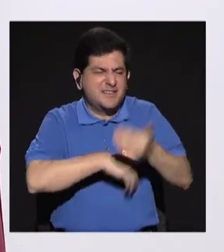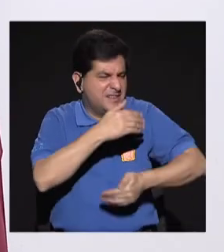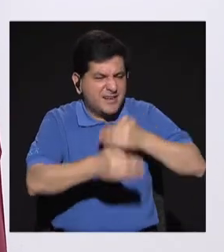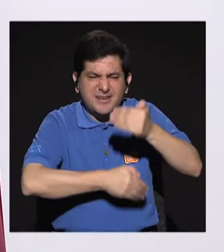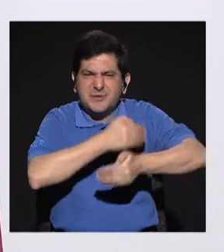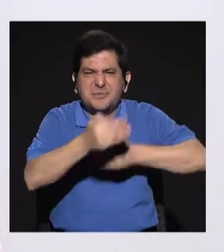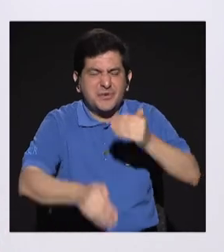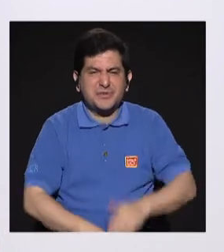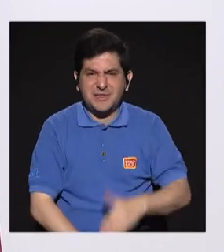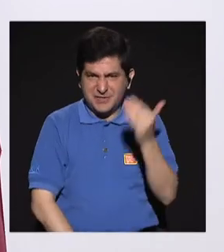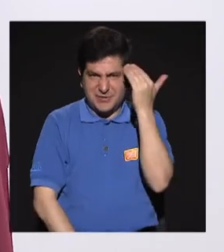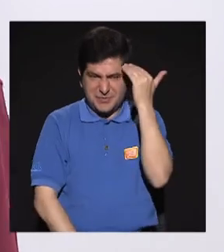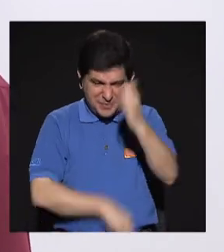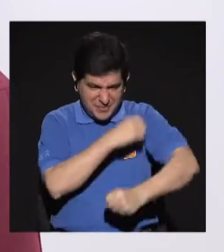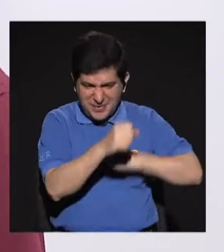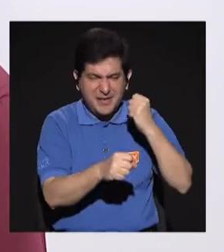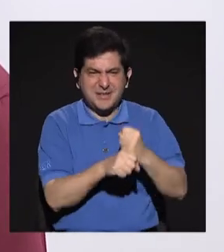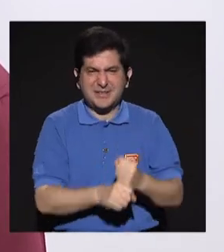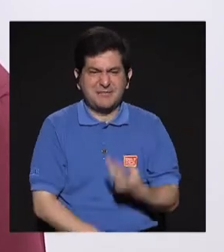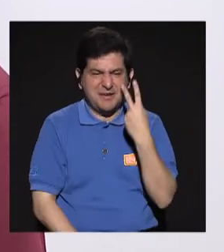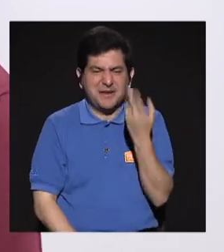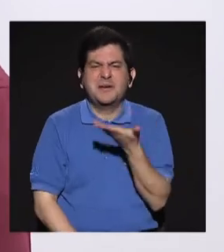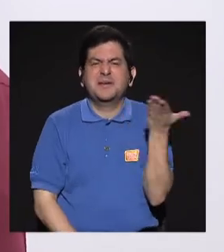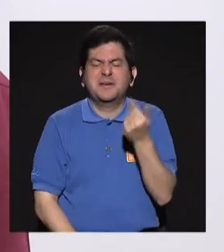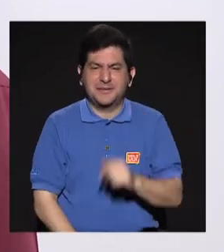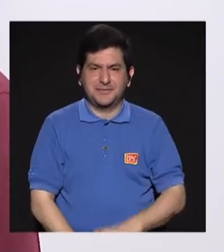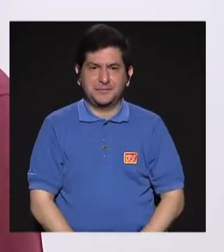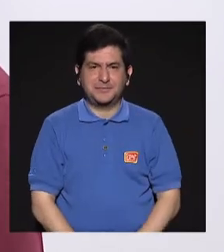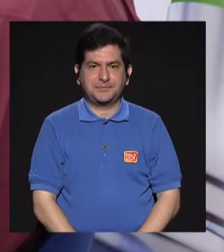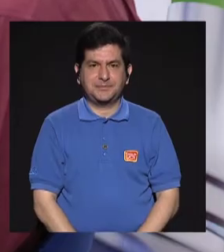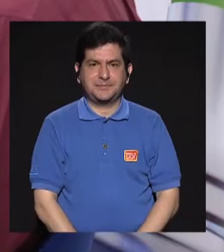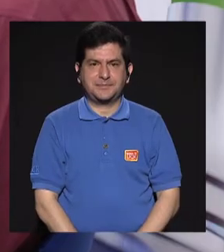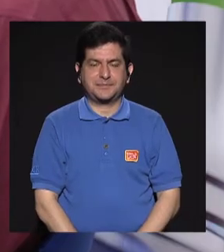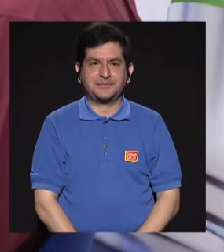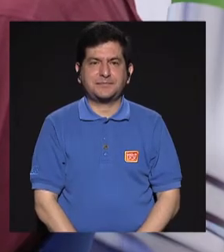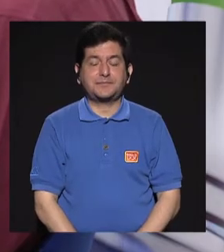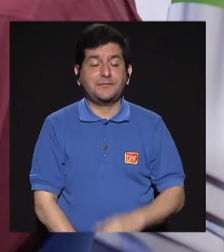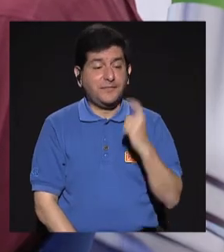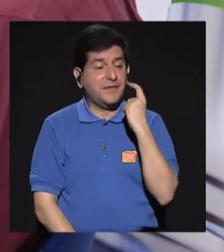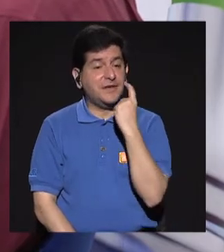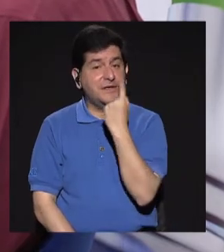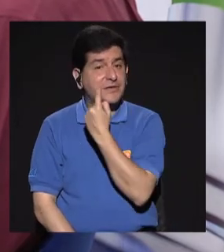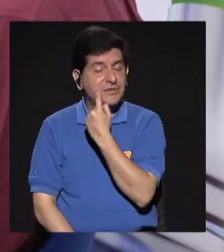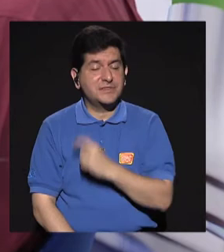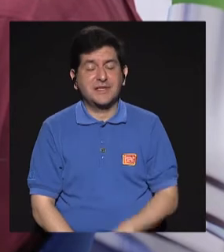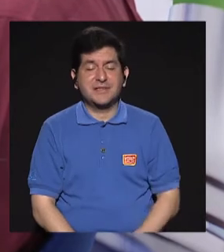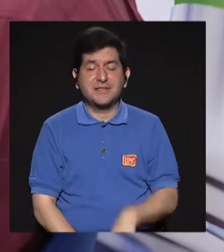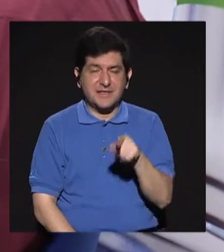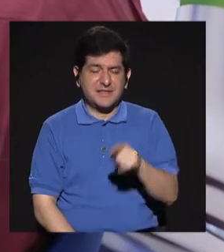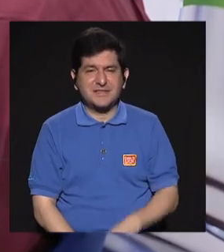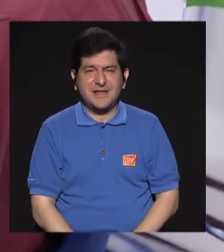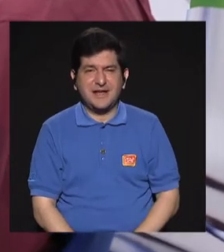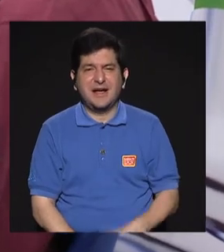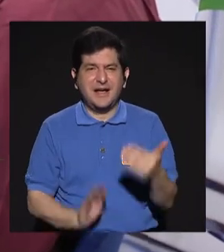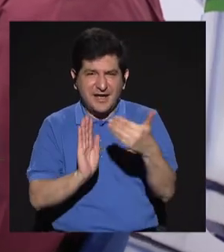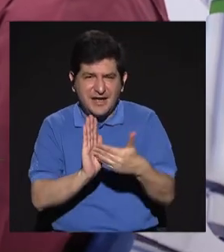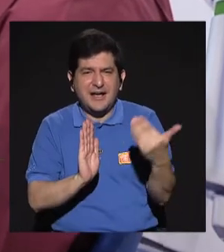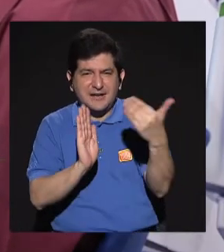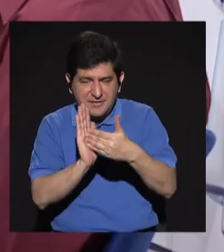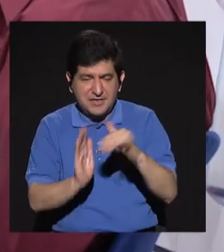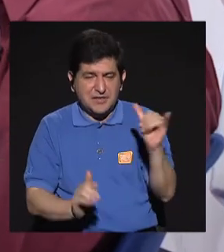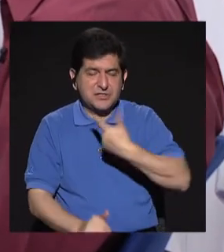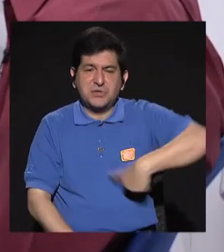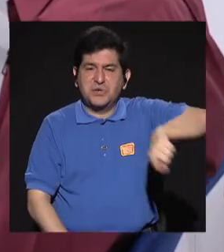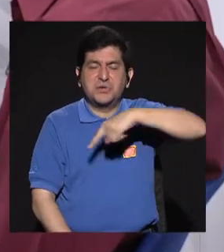determinan cómo y cuál es el procedimiento como para terminar la edad que lo que observan a stella a los dientes sufren un desgaste como lo